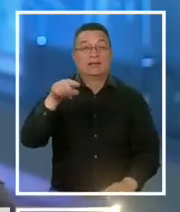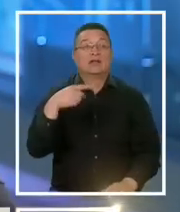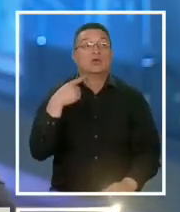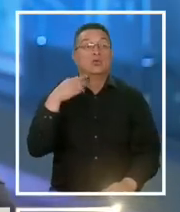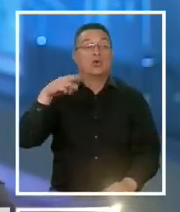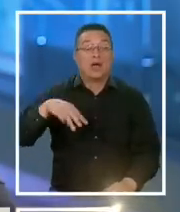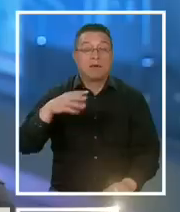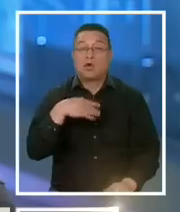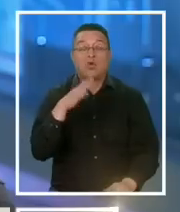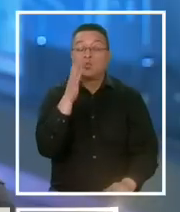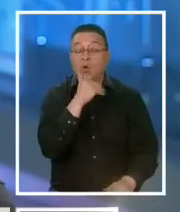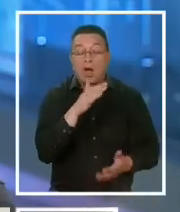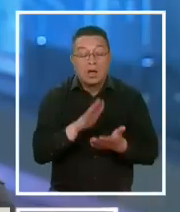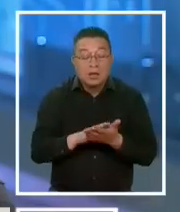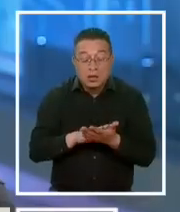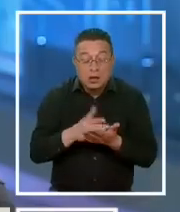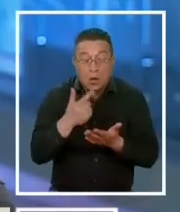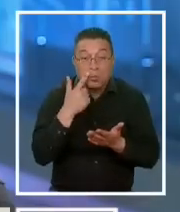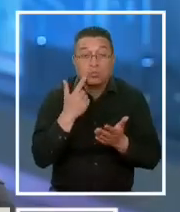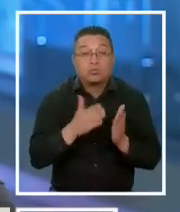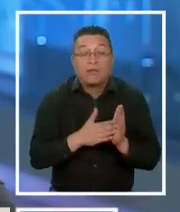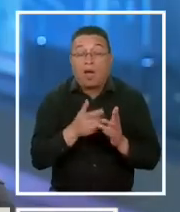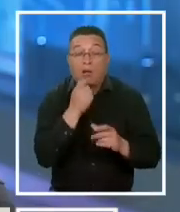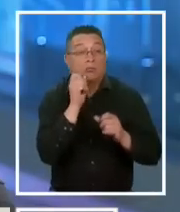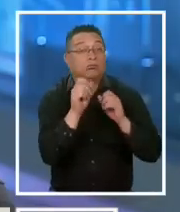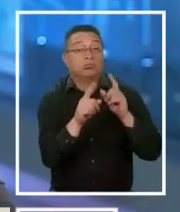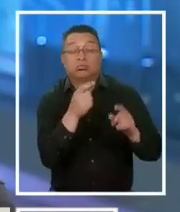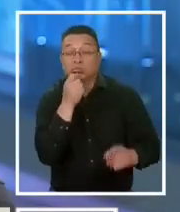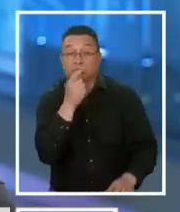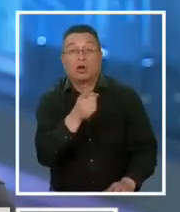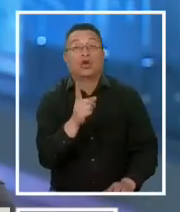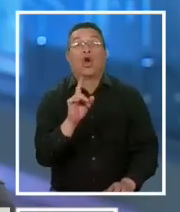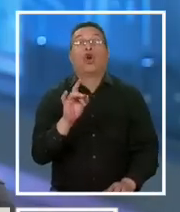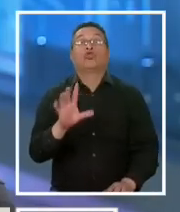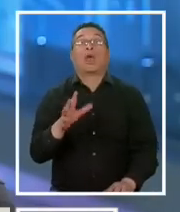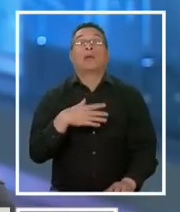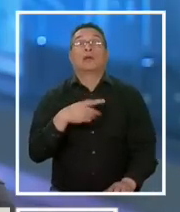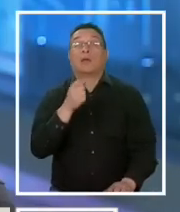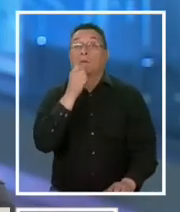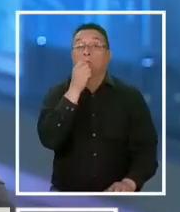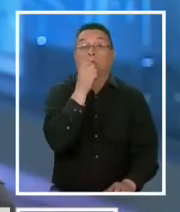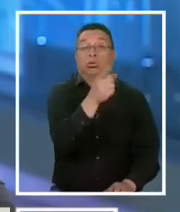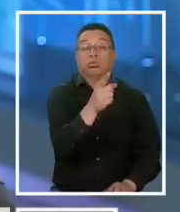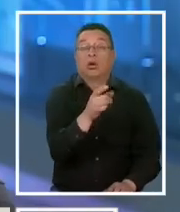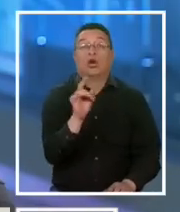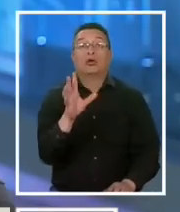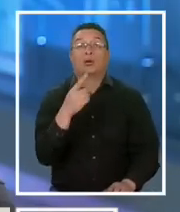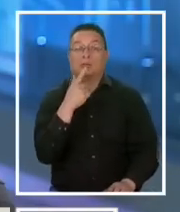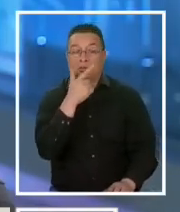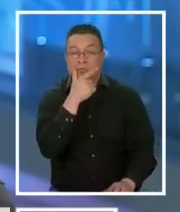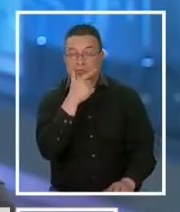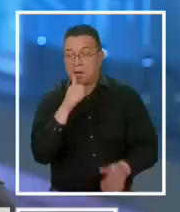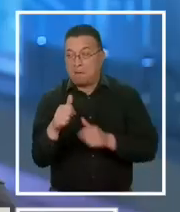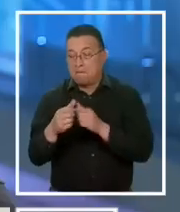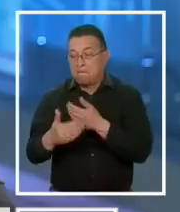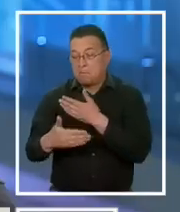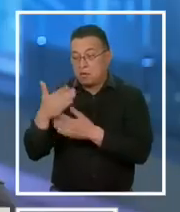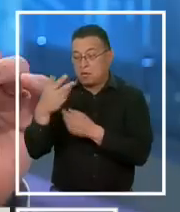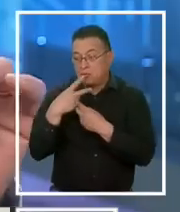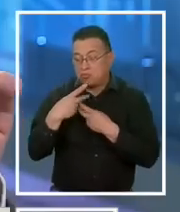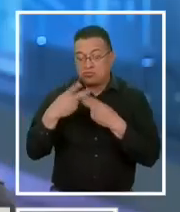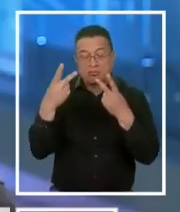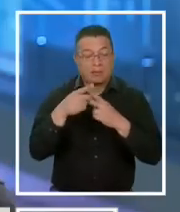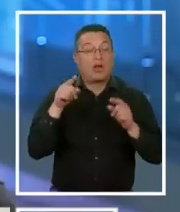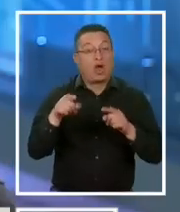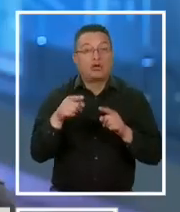es porque no habían antecedentes para formalizar porque mire Aquí no se trata de formalizar a las personas porque existen versiones de prensa sea